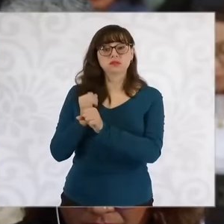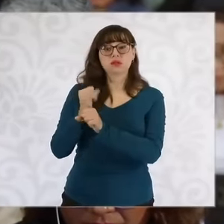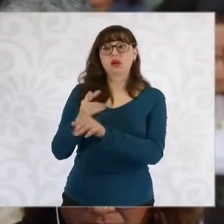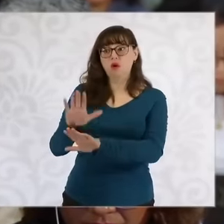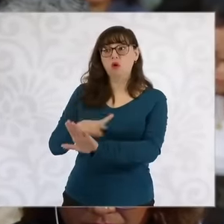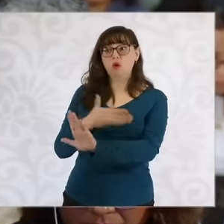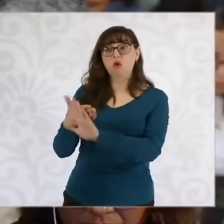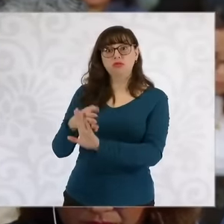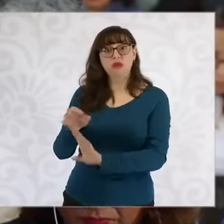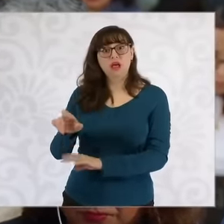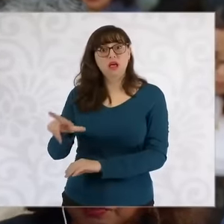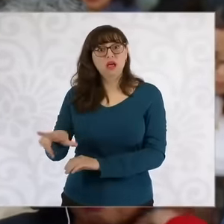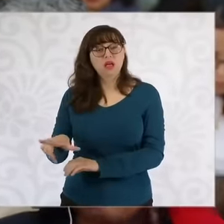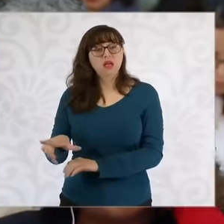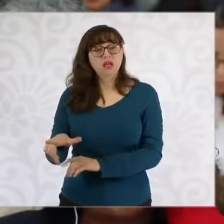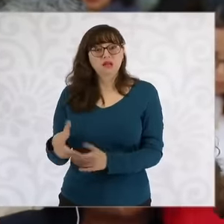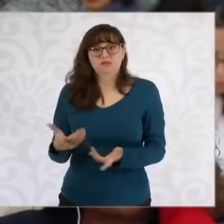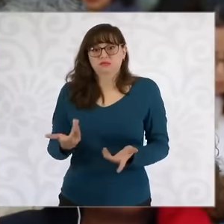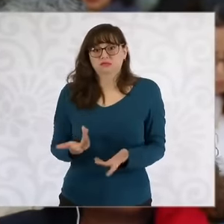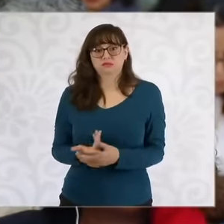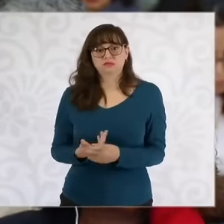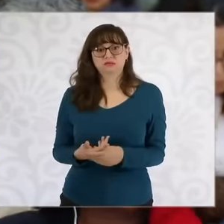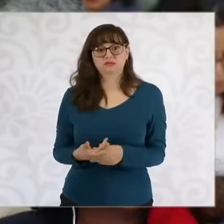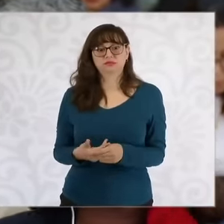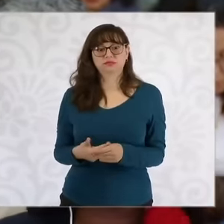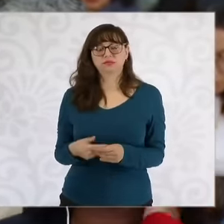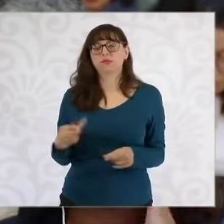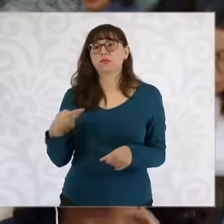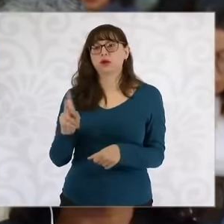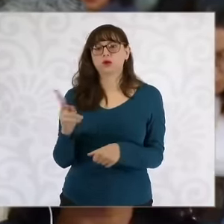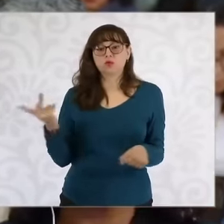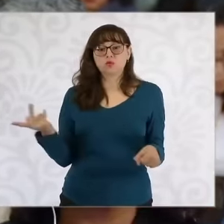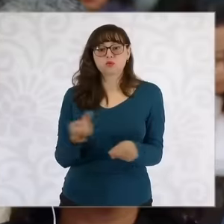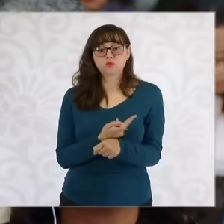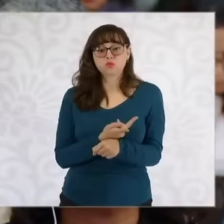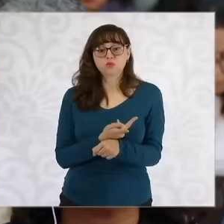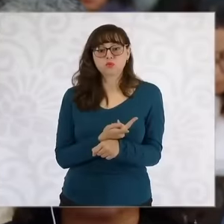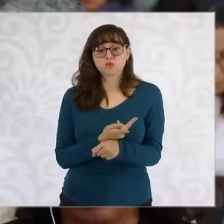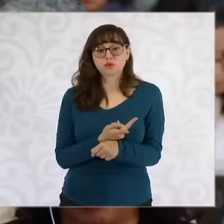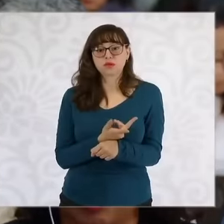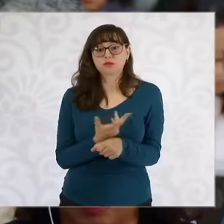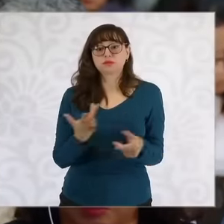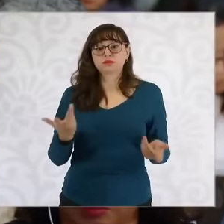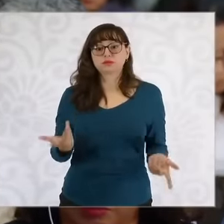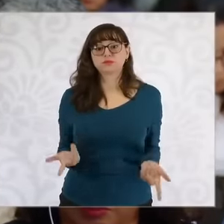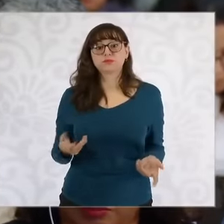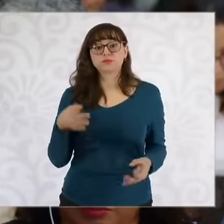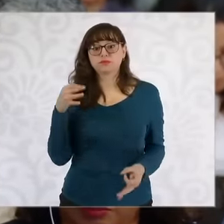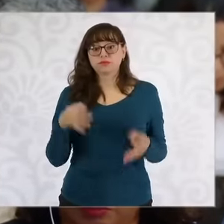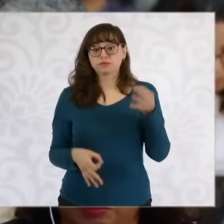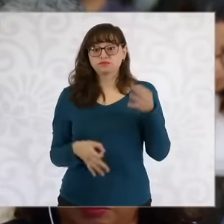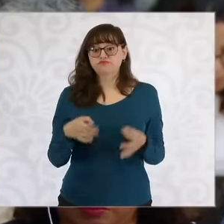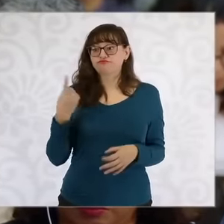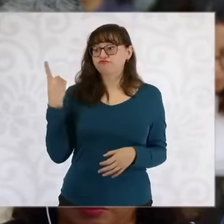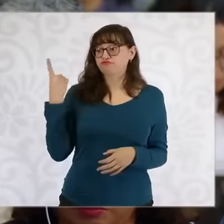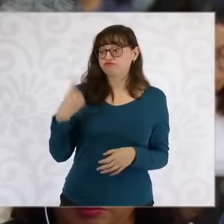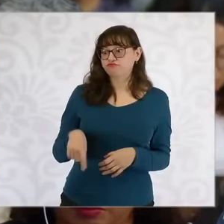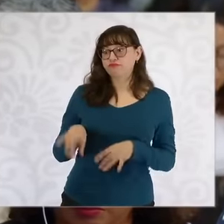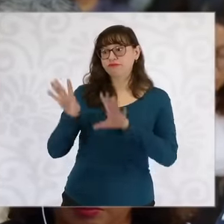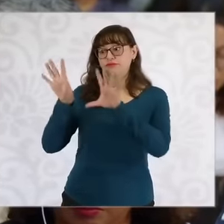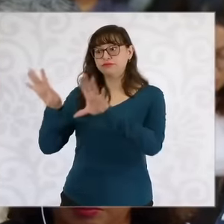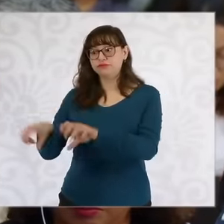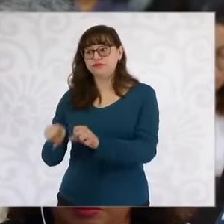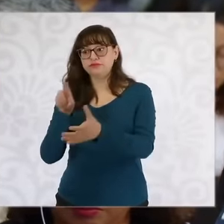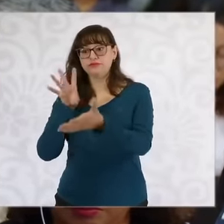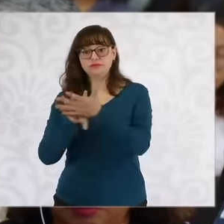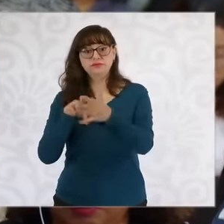cual pues no se ha podido llevar a cabo que un juez libere órdenes de aprehensión contra este líder,